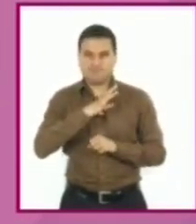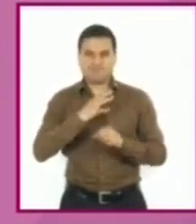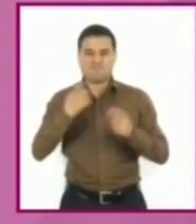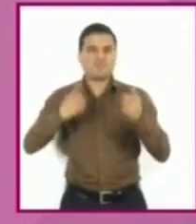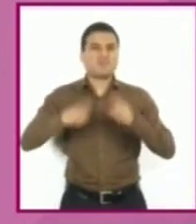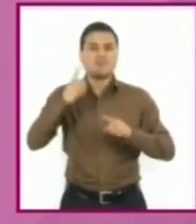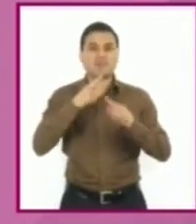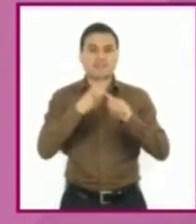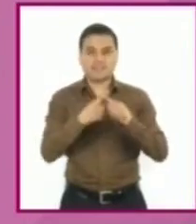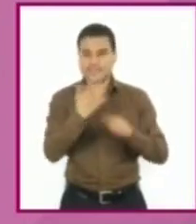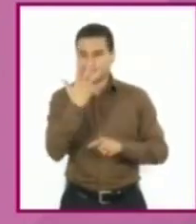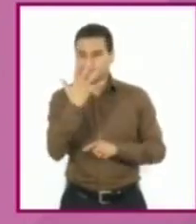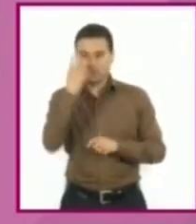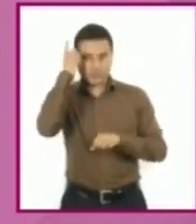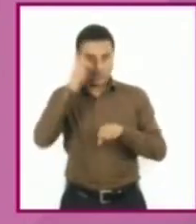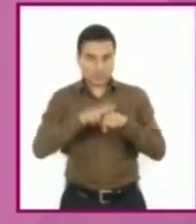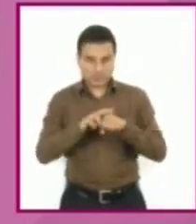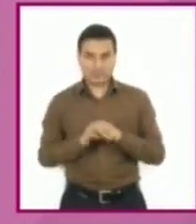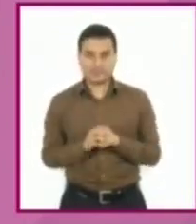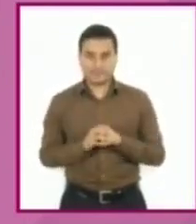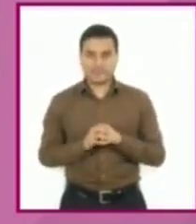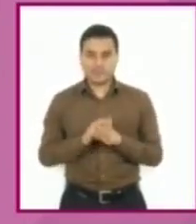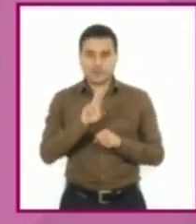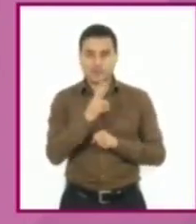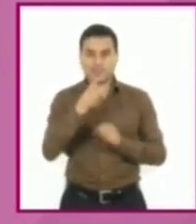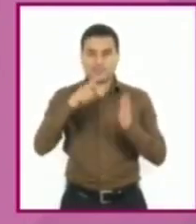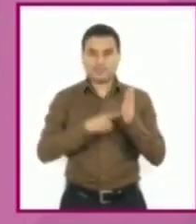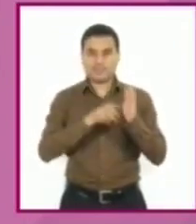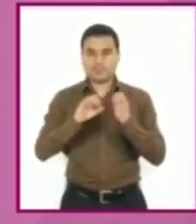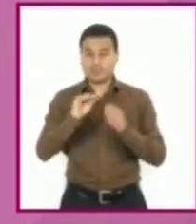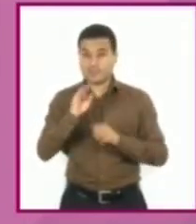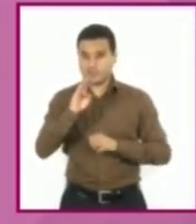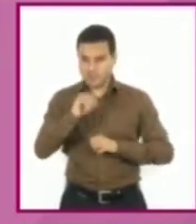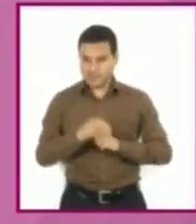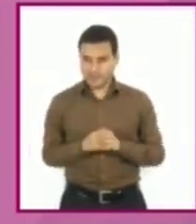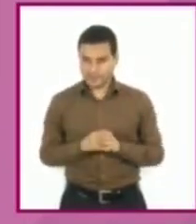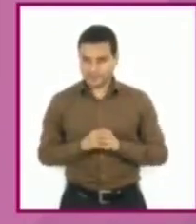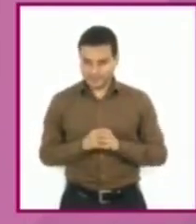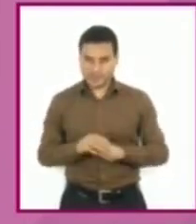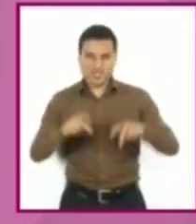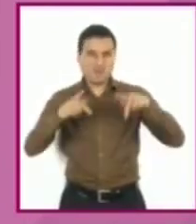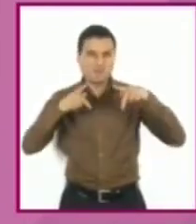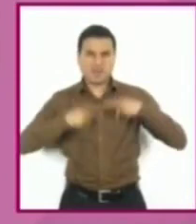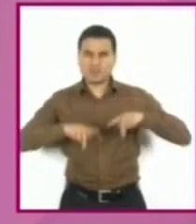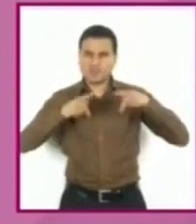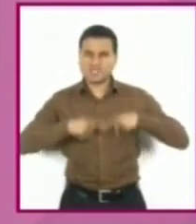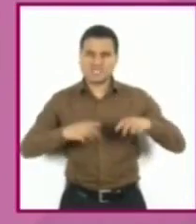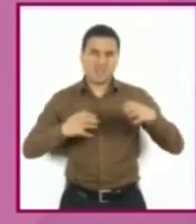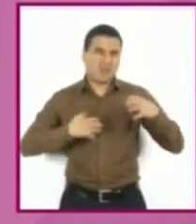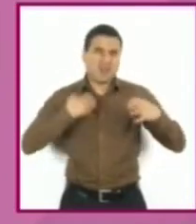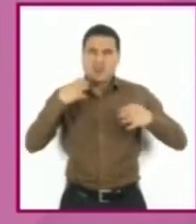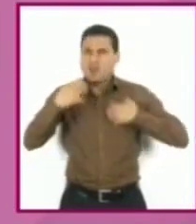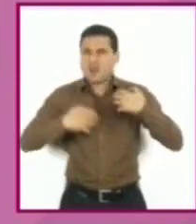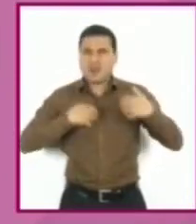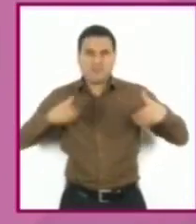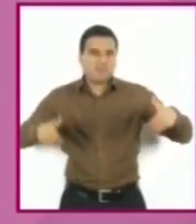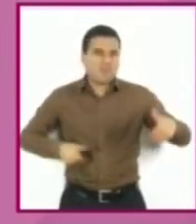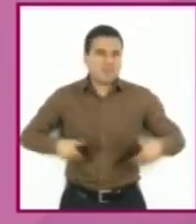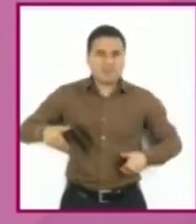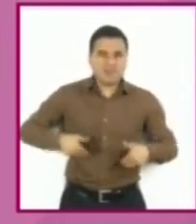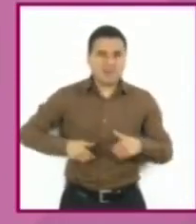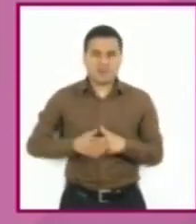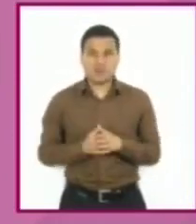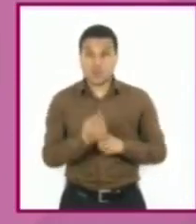de 1799, aprovechando la inconformidad social y la debilidad del directorio, un